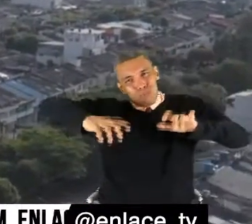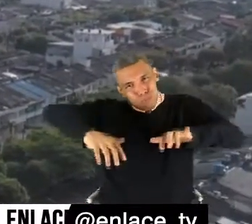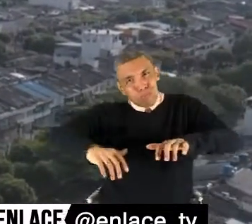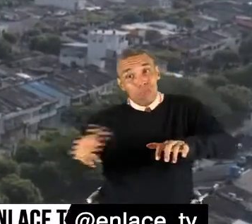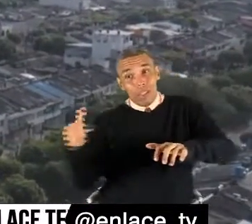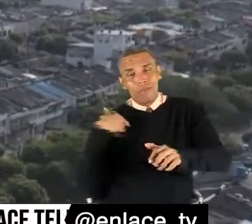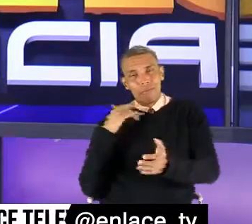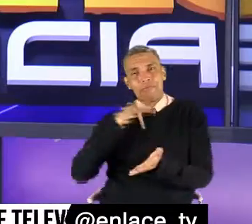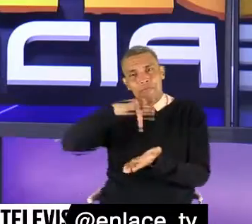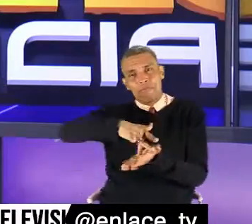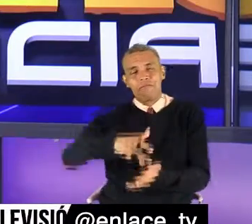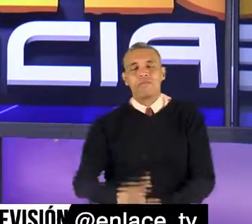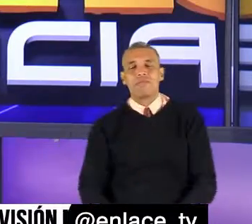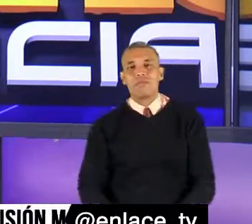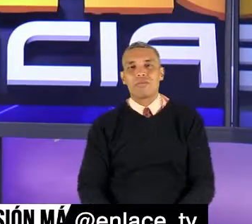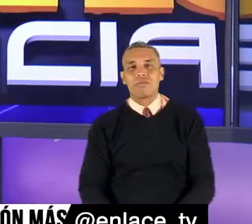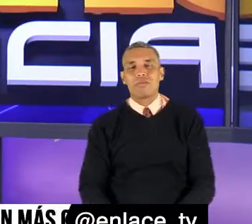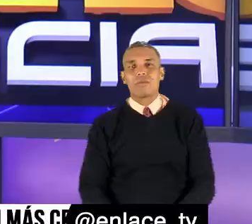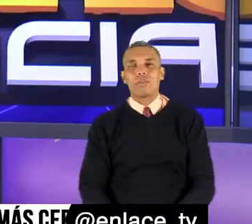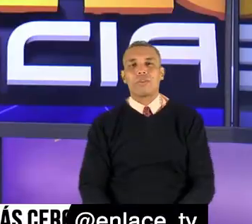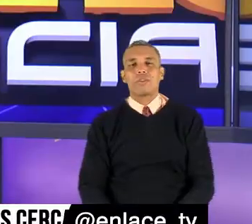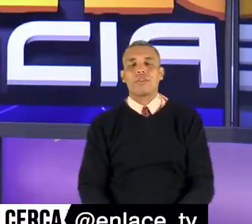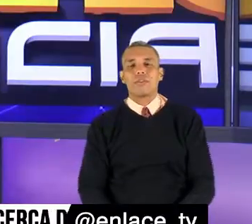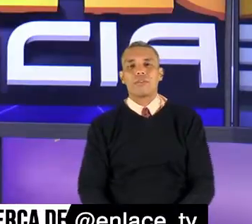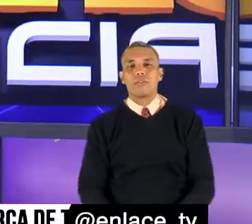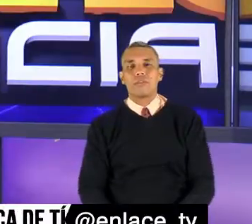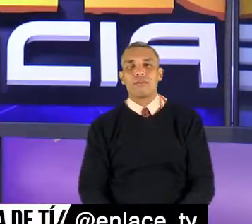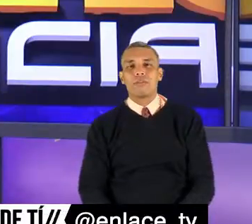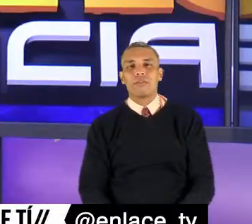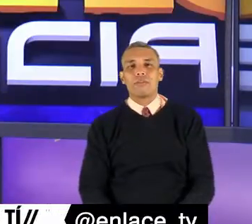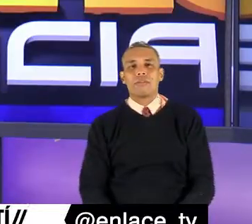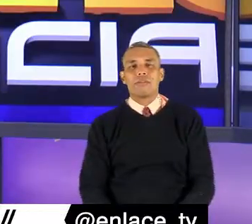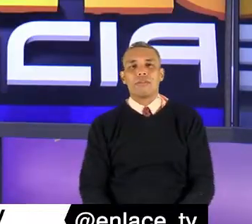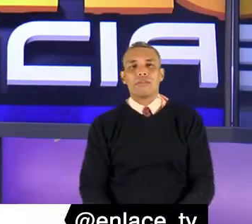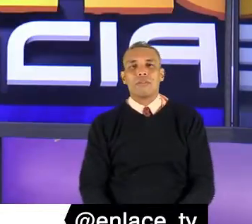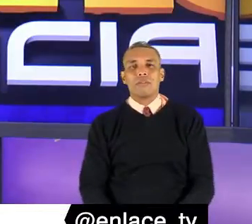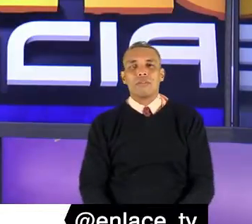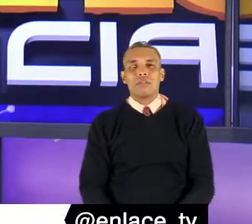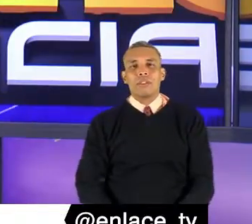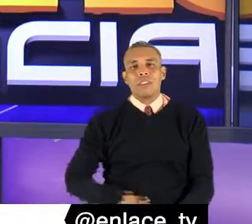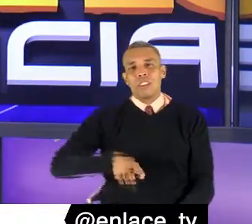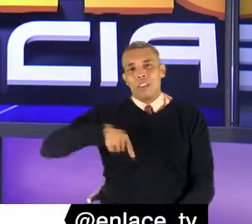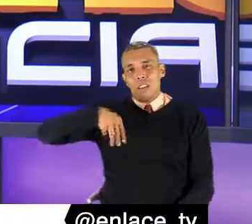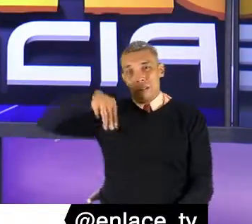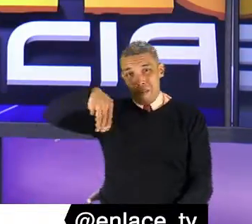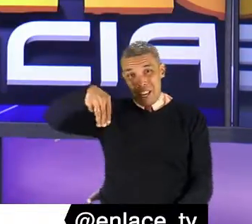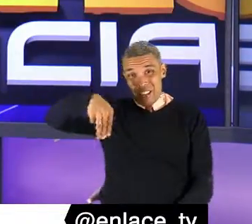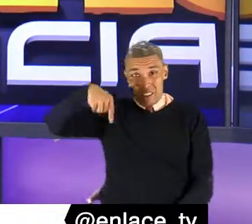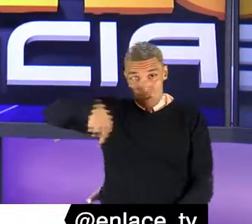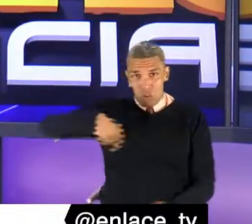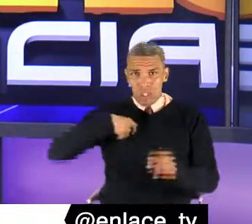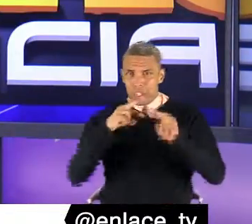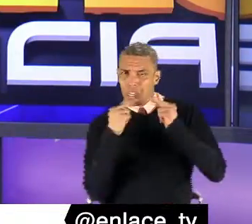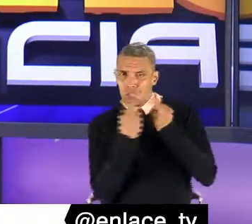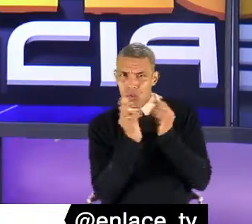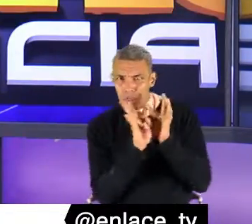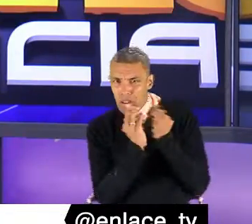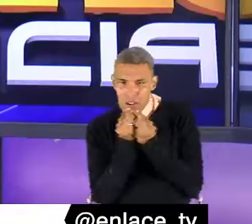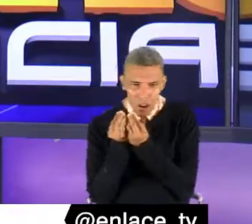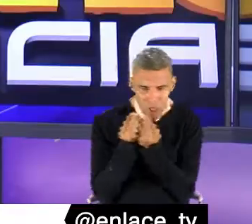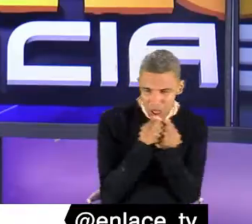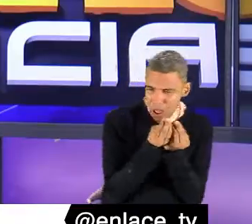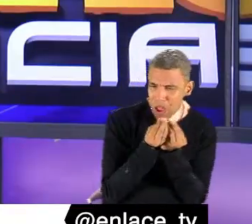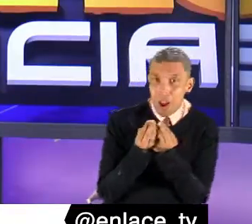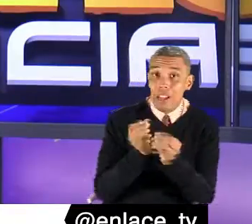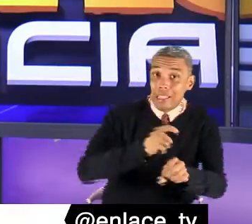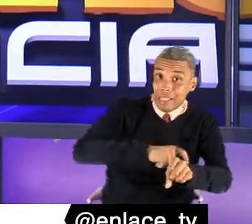Cristo. Termina este martes sesiones extraordinarias del Consejo, cuyo hecho más destacado fue la aprobación del